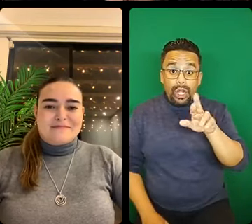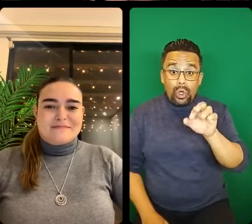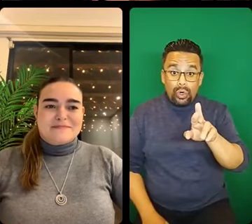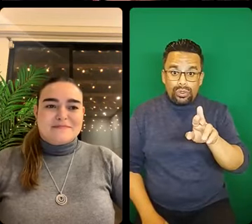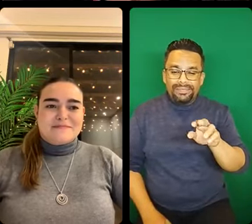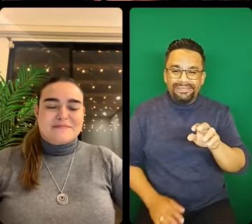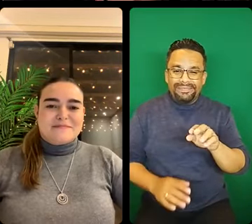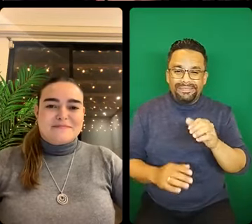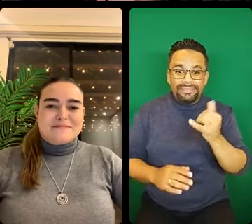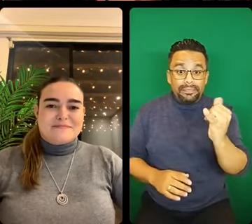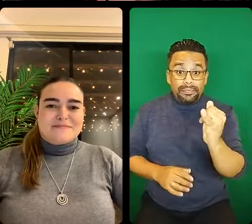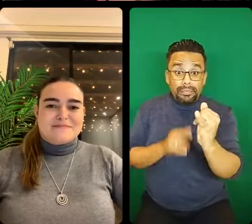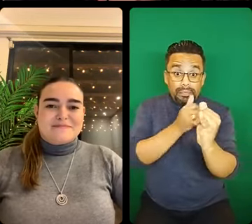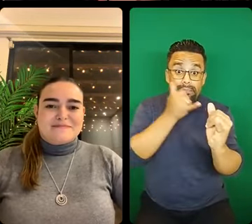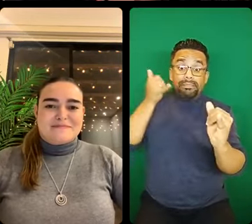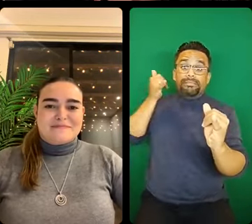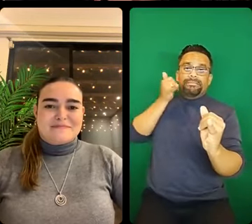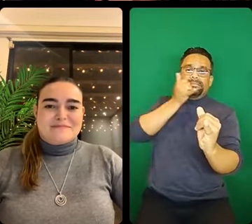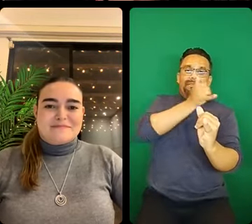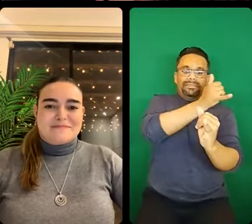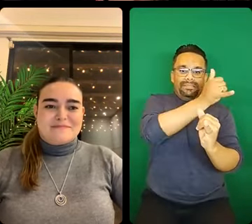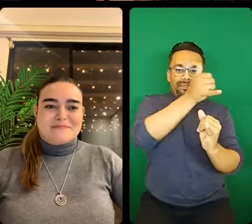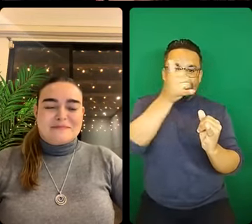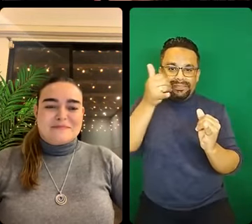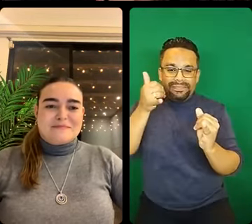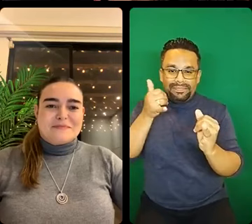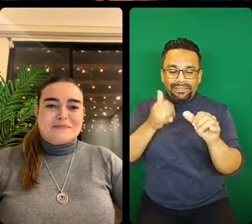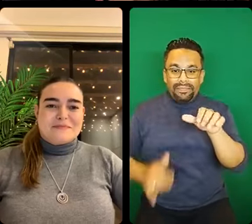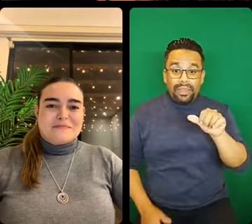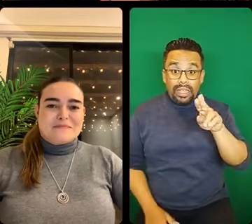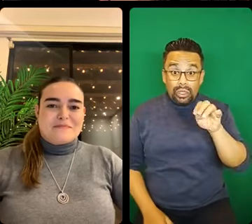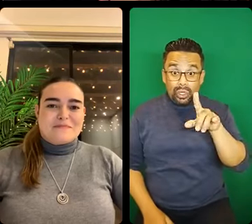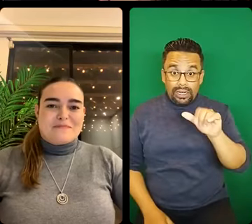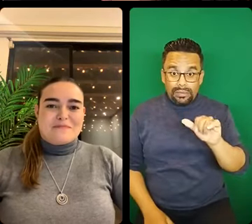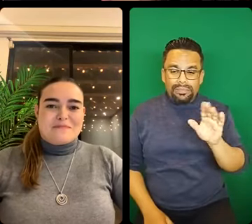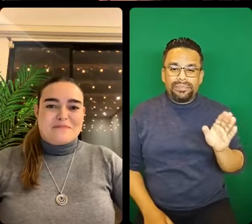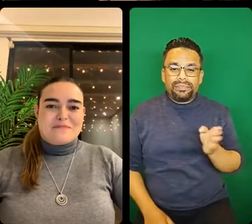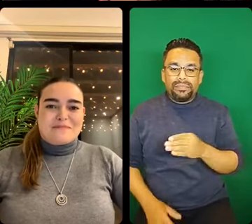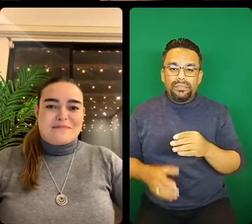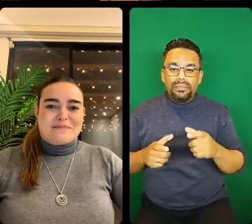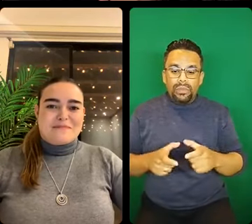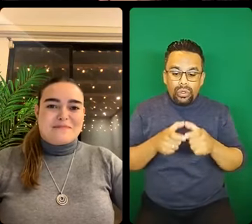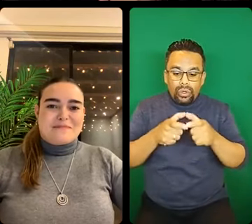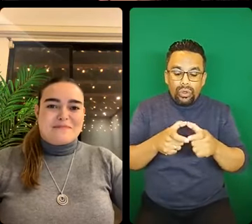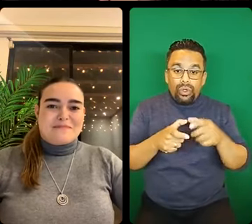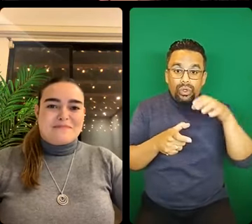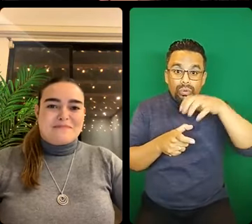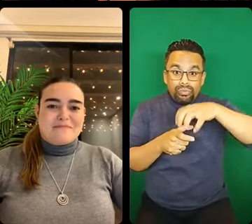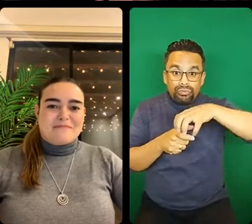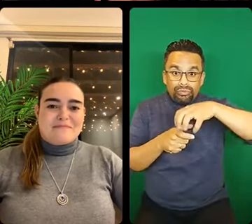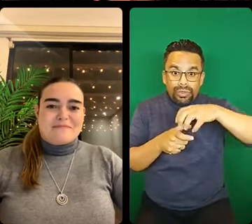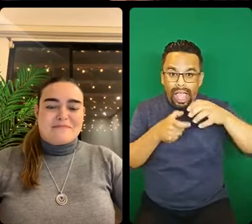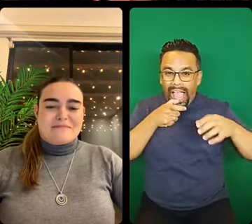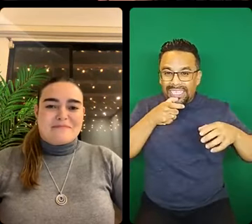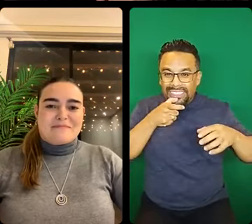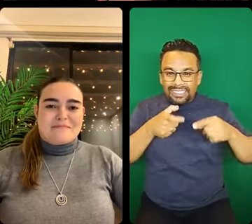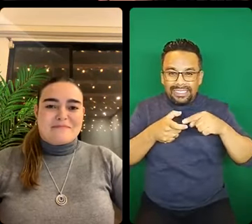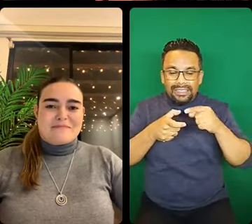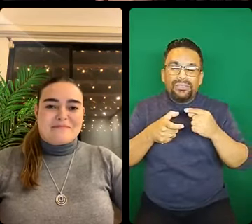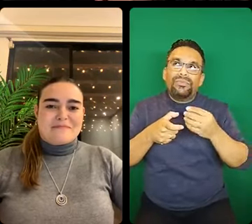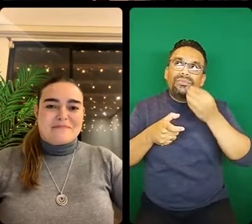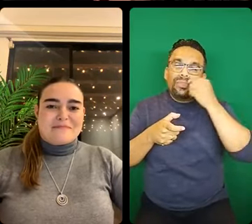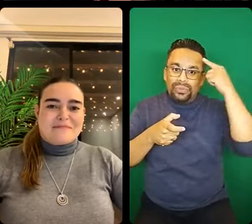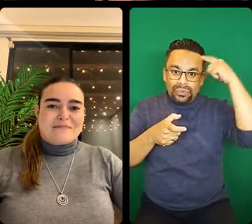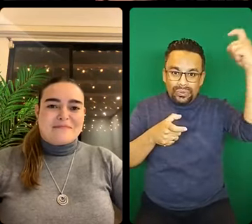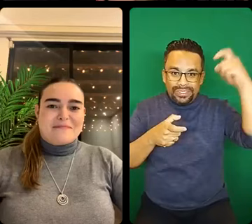cámara, Antonella Marrugo Guerrero. El cupcake que alimenta sueños, Saray Montenegro Suárez. El deporte de la